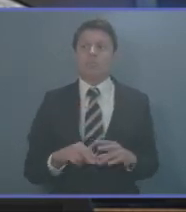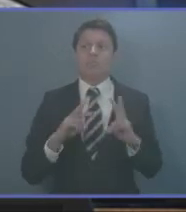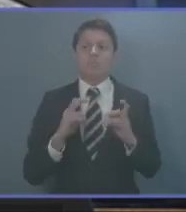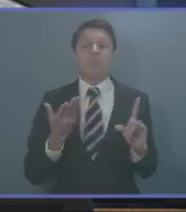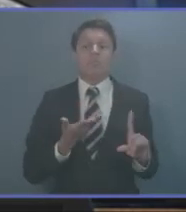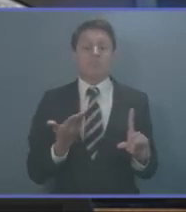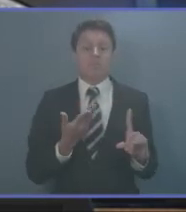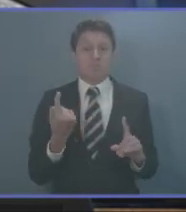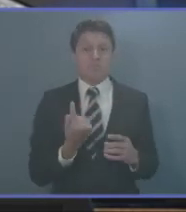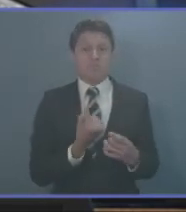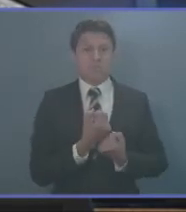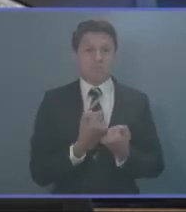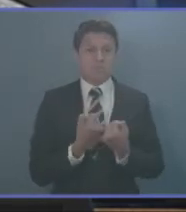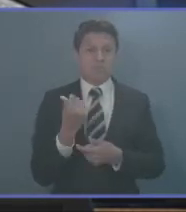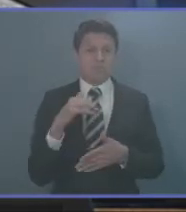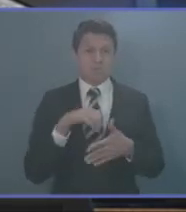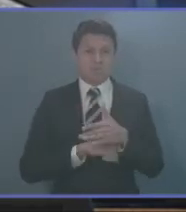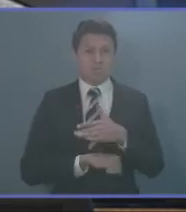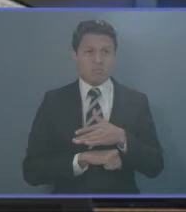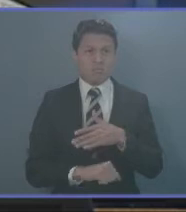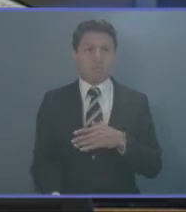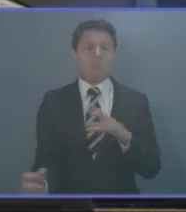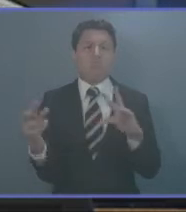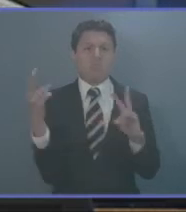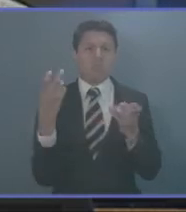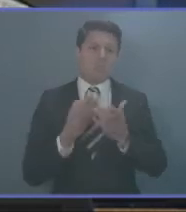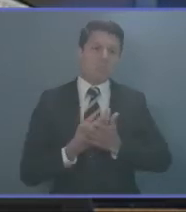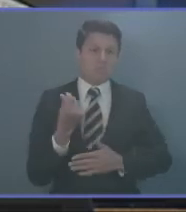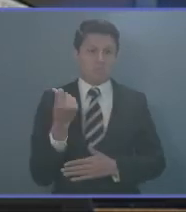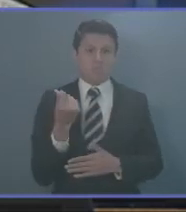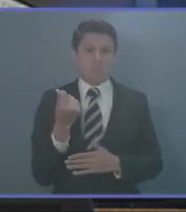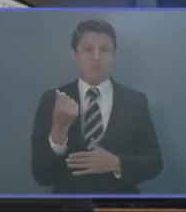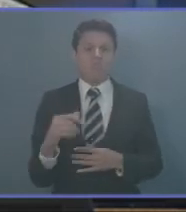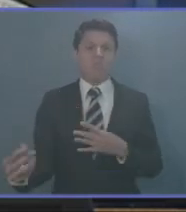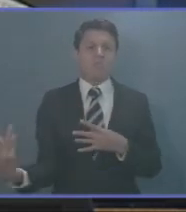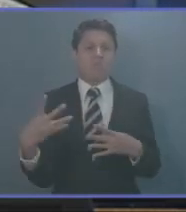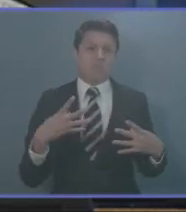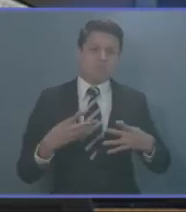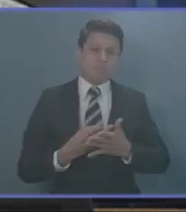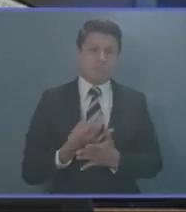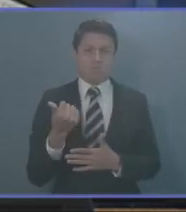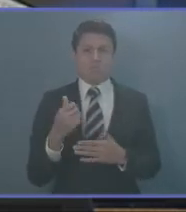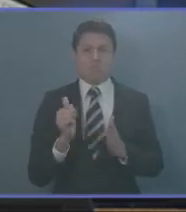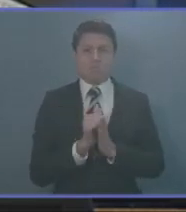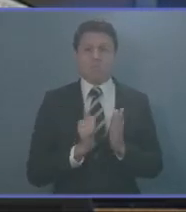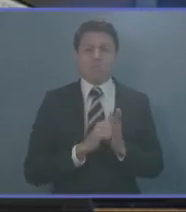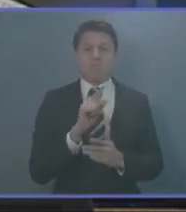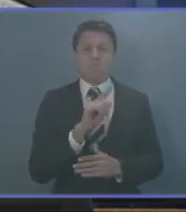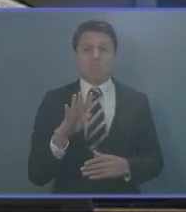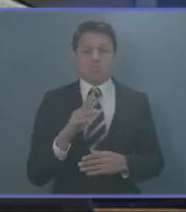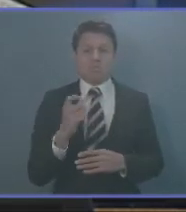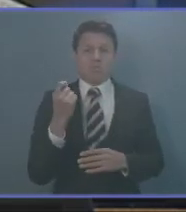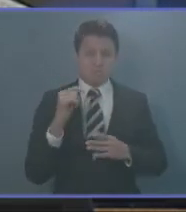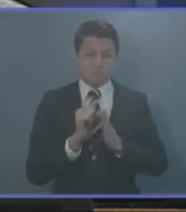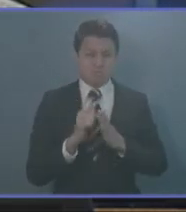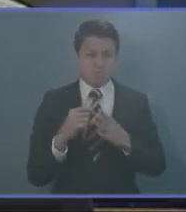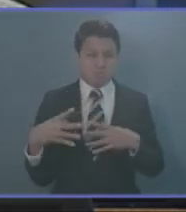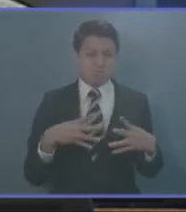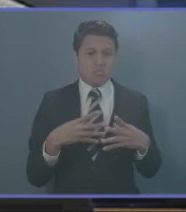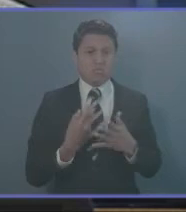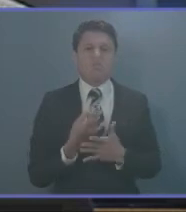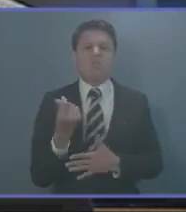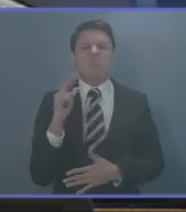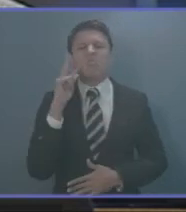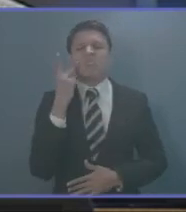aquellos contribuyentes que se dediquen a dichas actividades económicas. Actividad económica. Artículo 14. Se entenderá como actividad económica aquella realizada